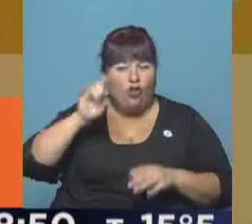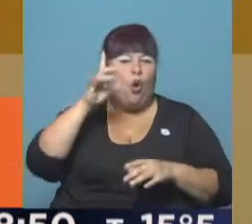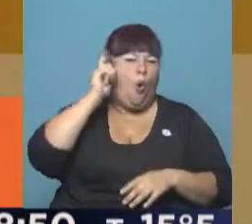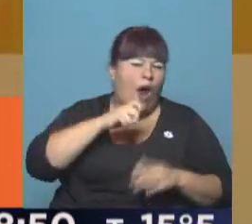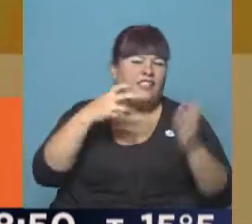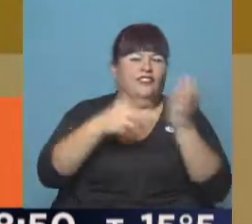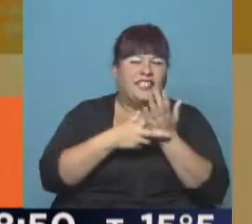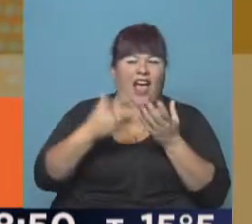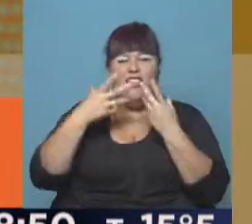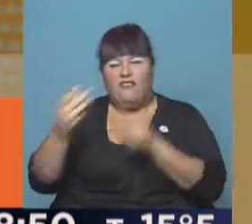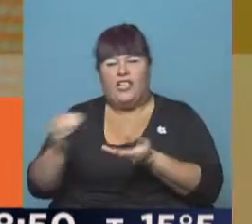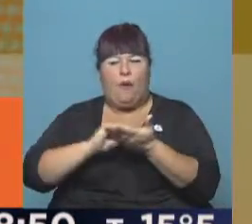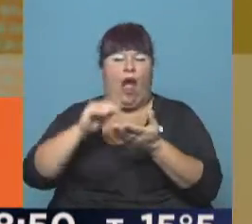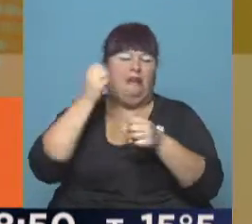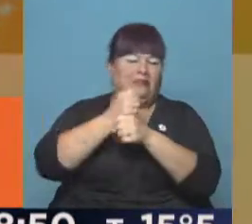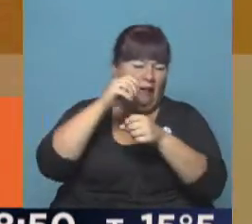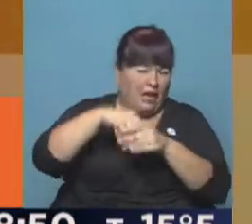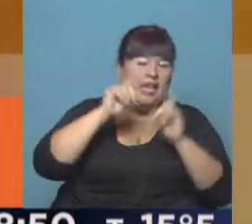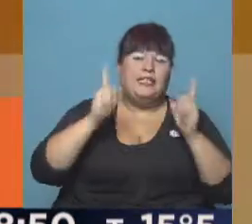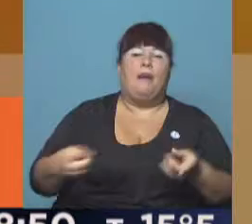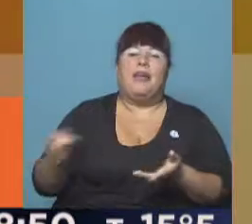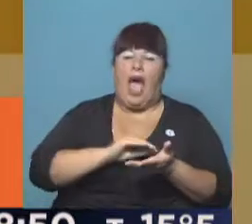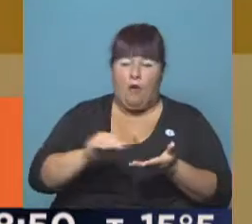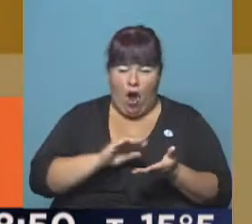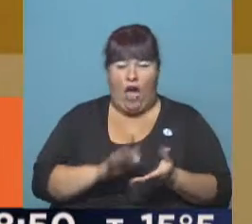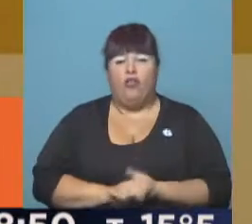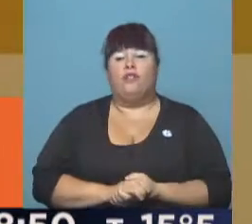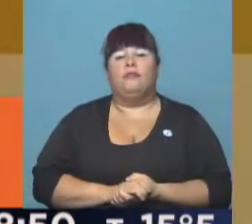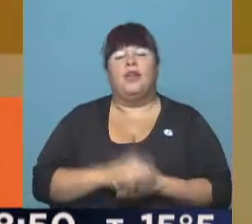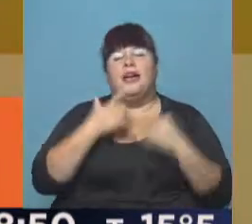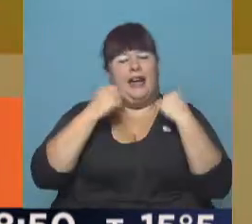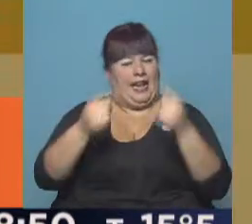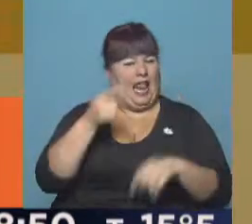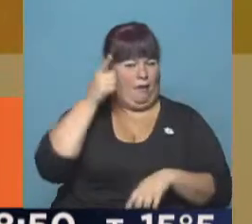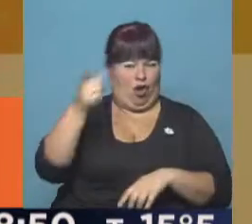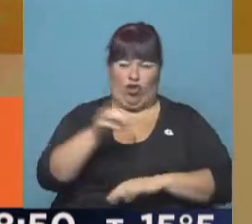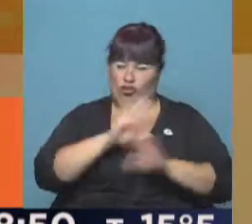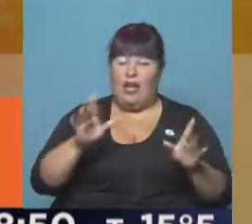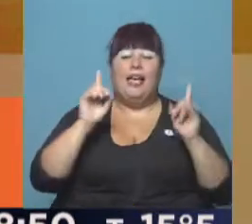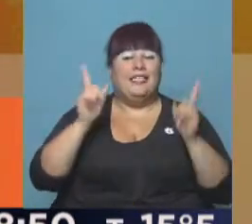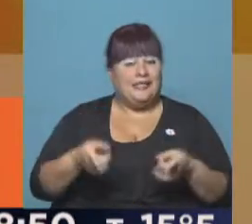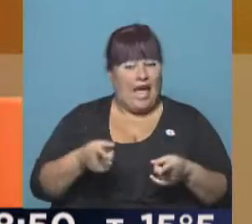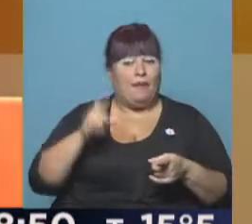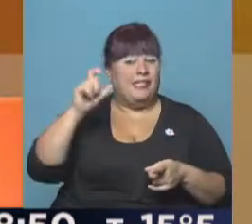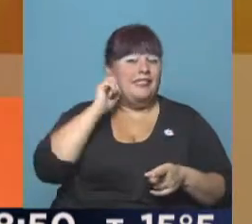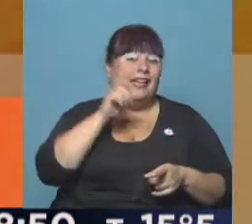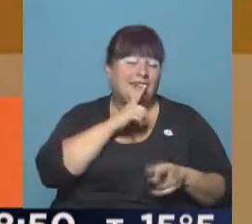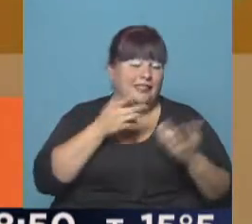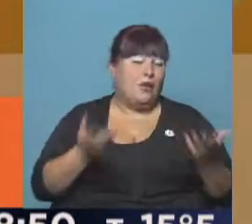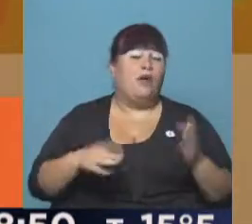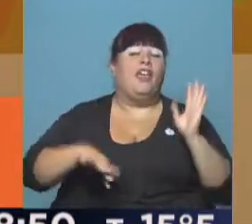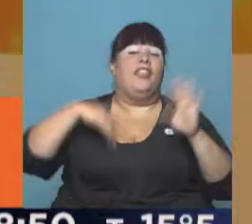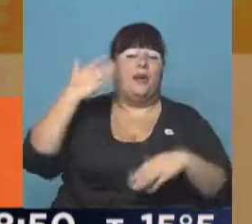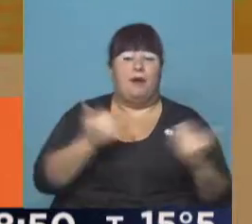jueces fiscales defensores y trabajadores sino los sábados también se han manifestado en contra y también lo ha hecho la cgt no porque después